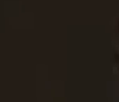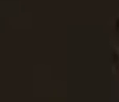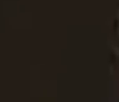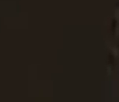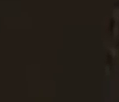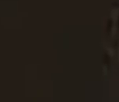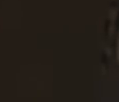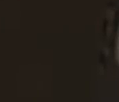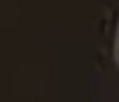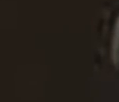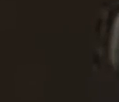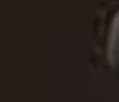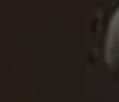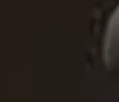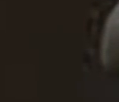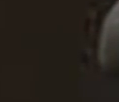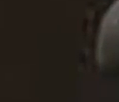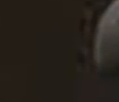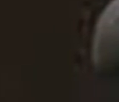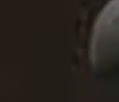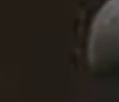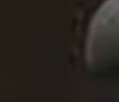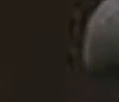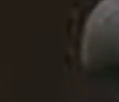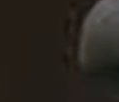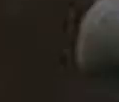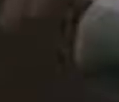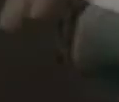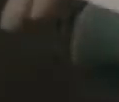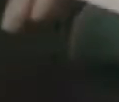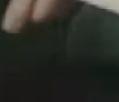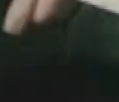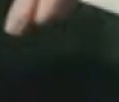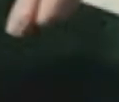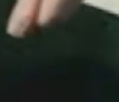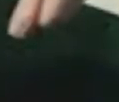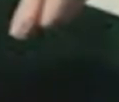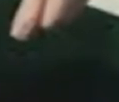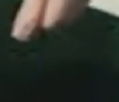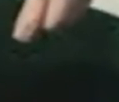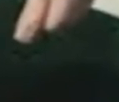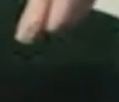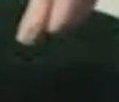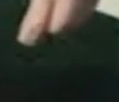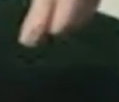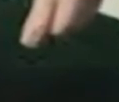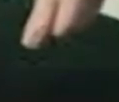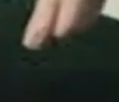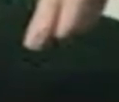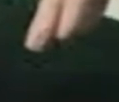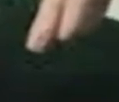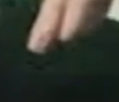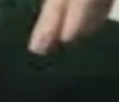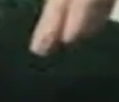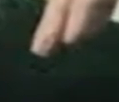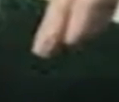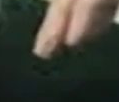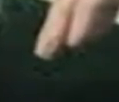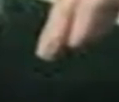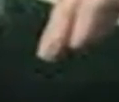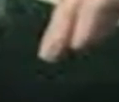cubana le decimos, han tenido ustedes la gloria de tener un gigante de la